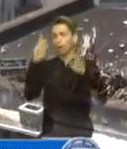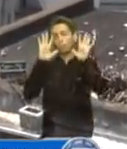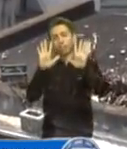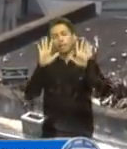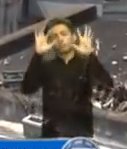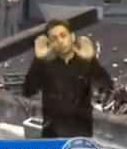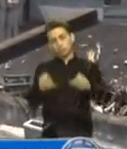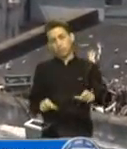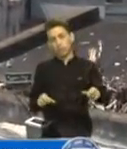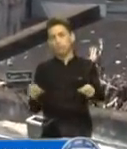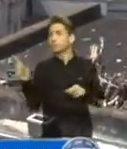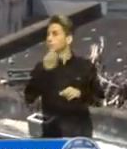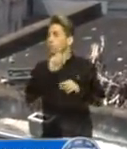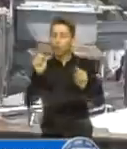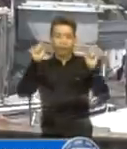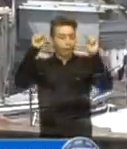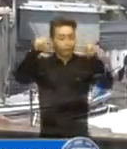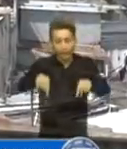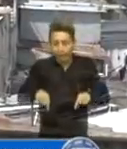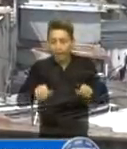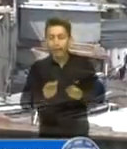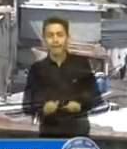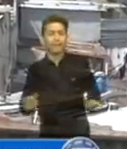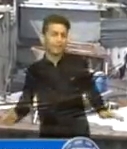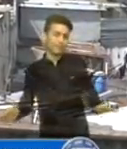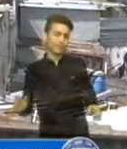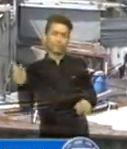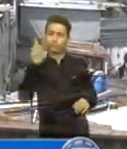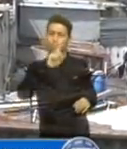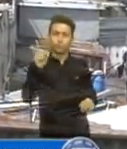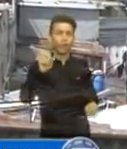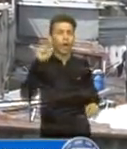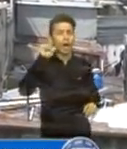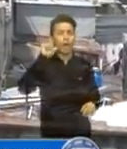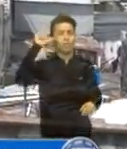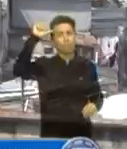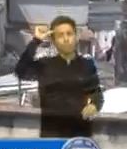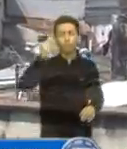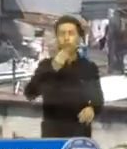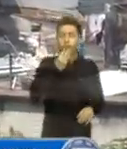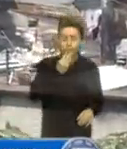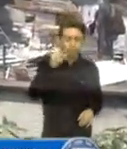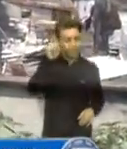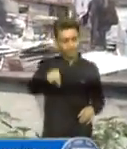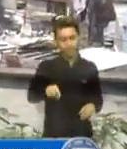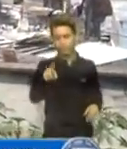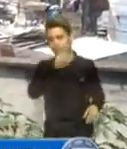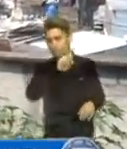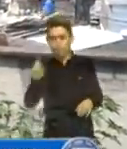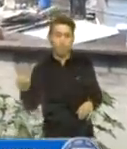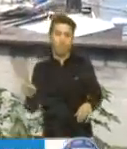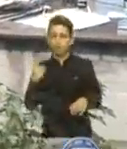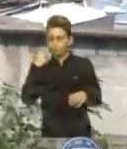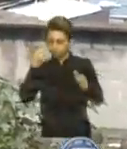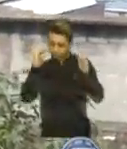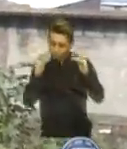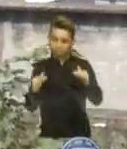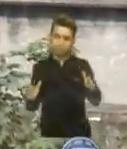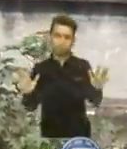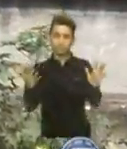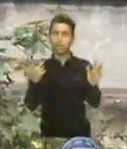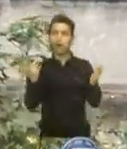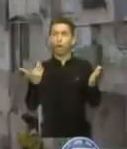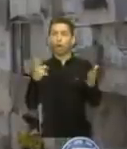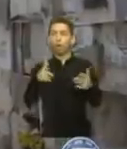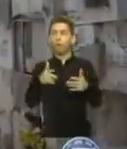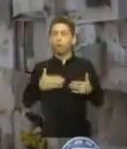lleguen al Camposanto con niños o adultos mayores. Se conoció que ya se trabaja en un proyecto para implementar la iluminación y la construcción de un